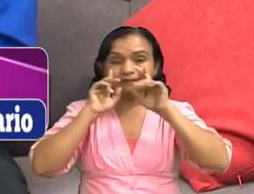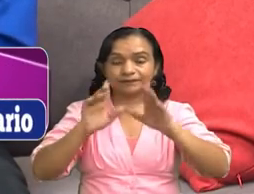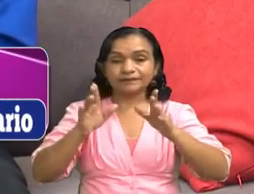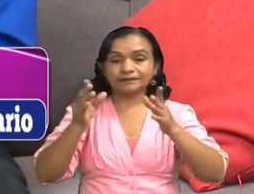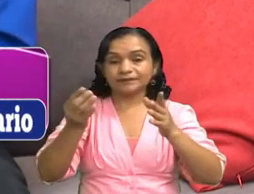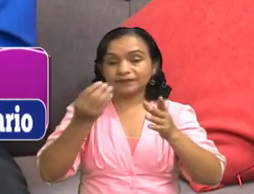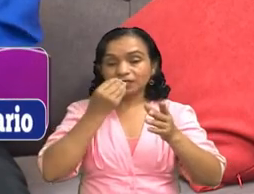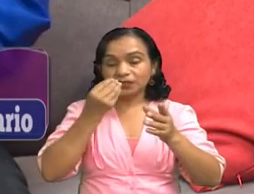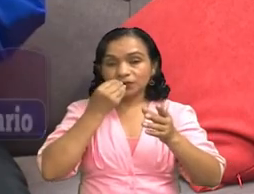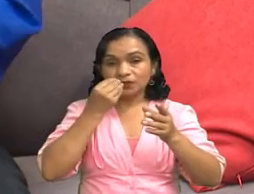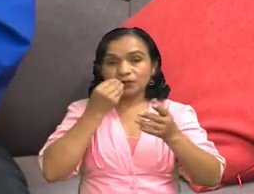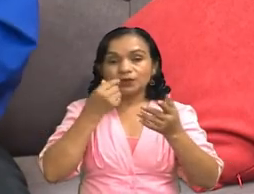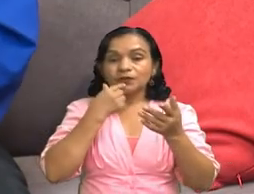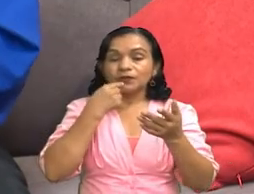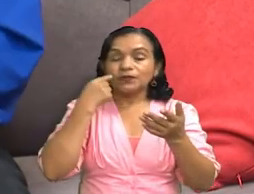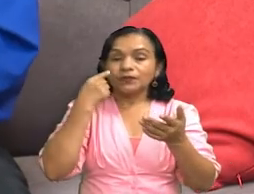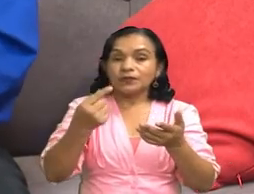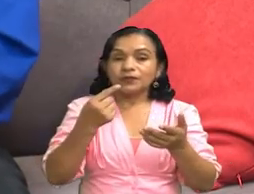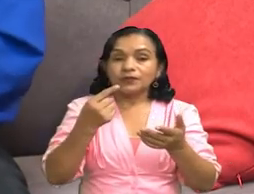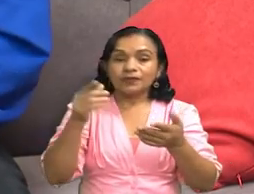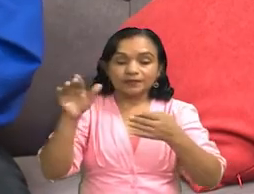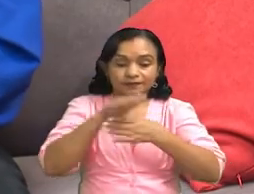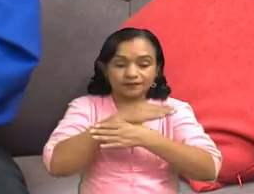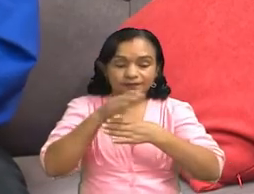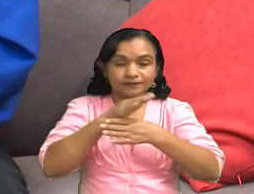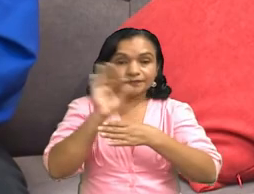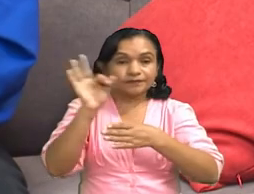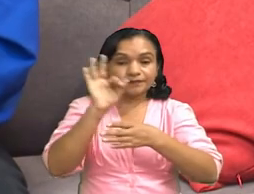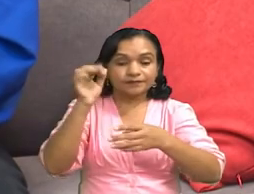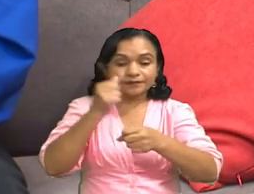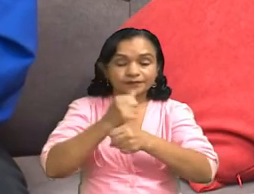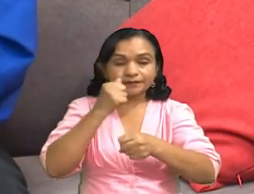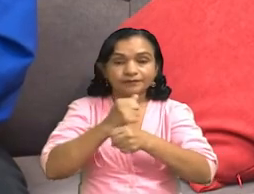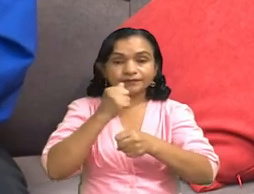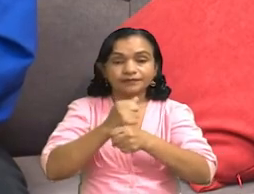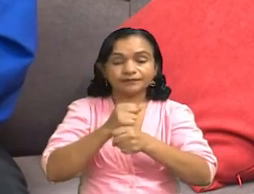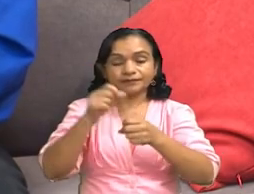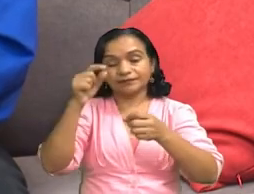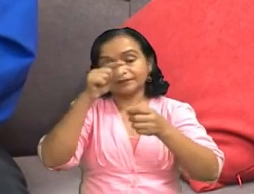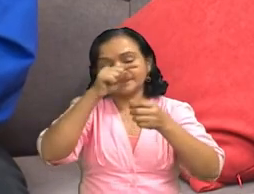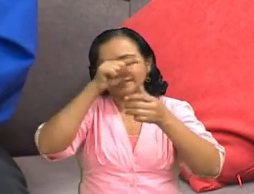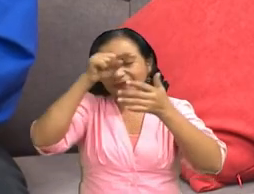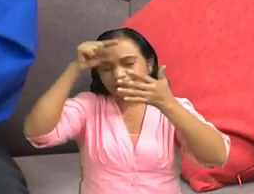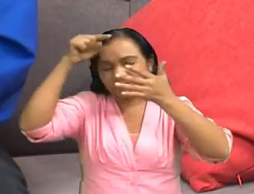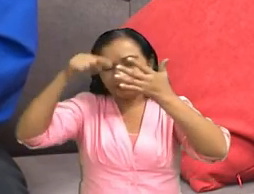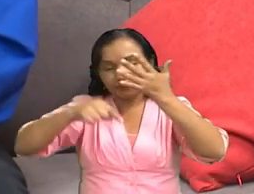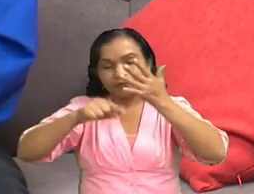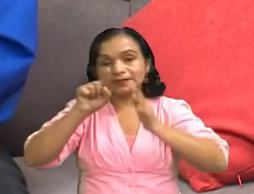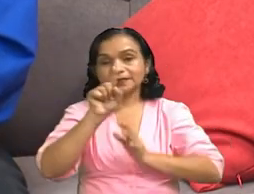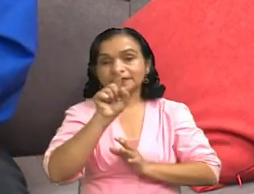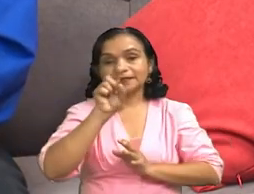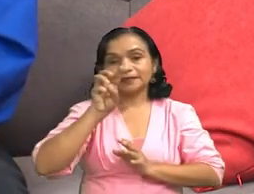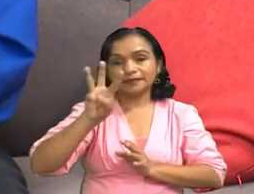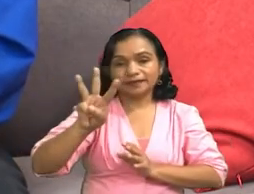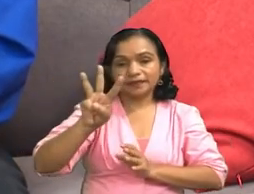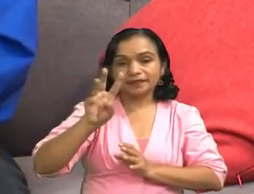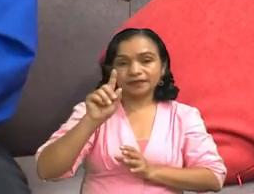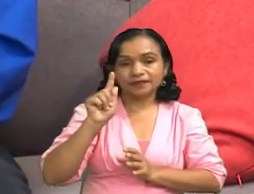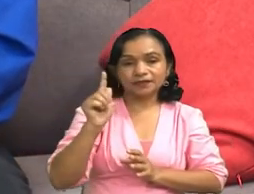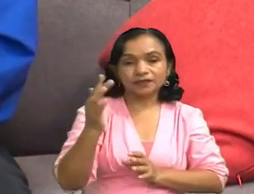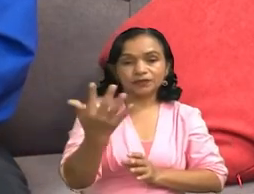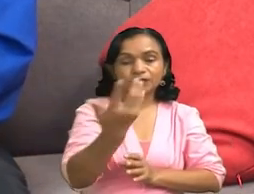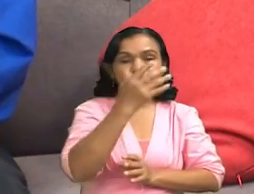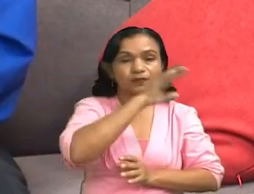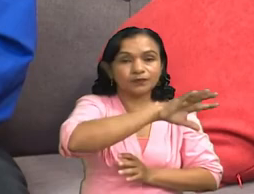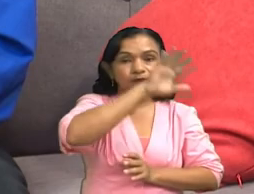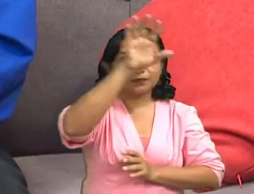Comercio, y decirles, bueno, las diferentes estrategias que hemos venido, que son 13 en total, que hemos andado en todos los